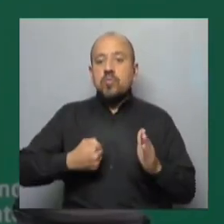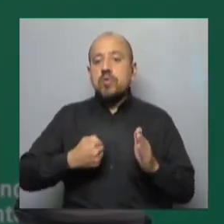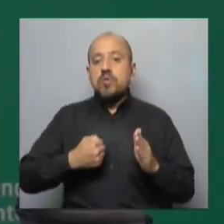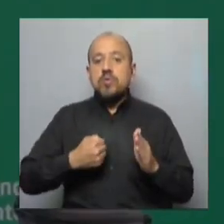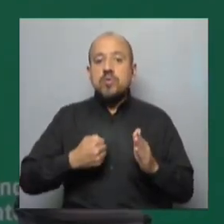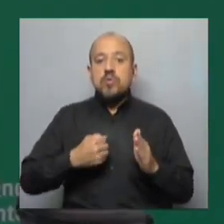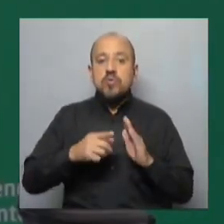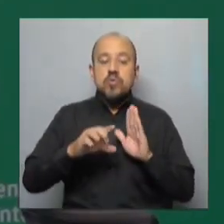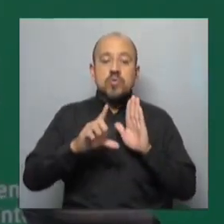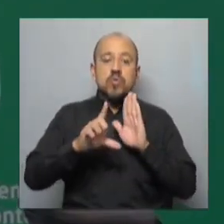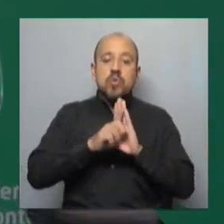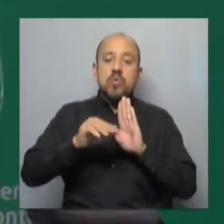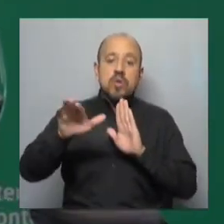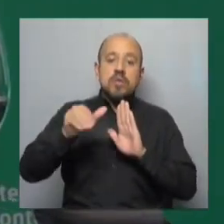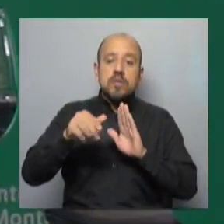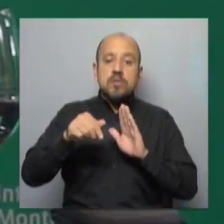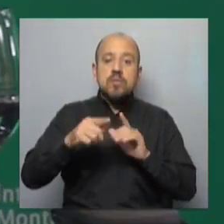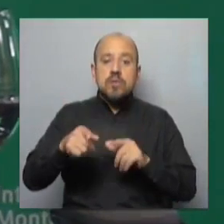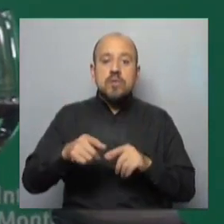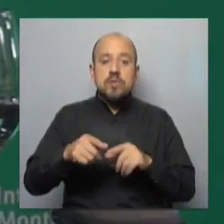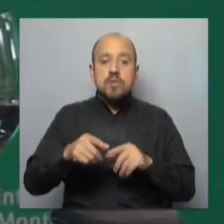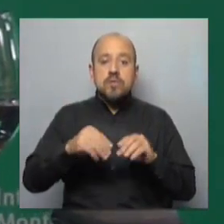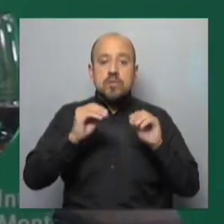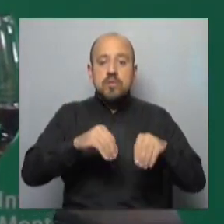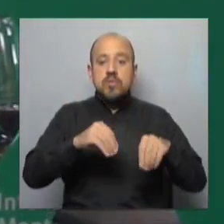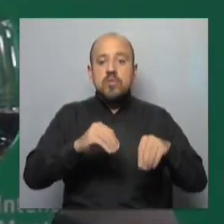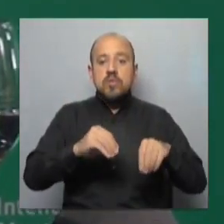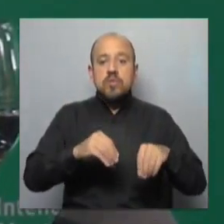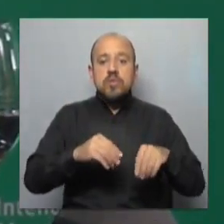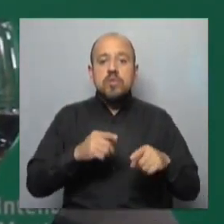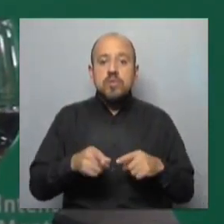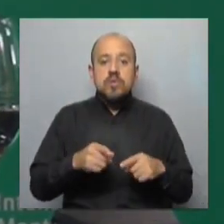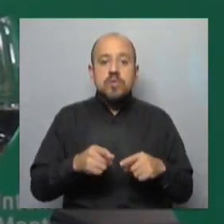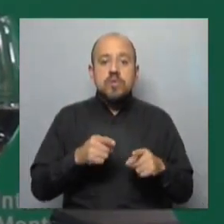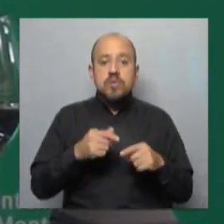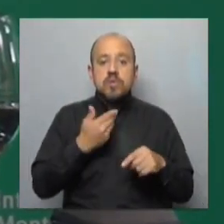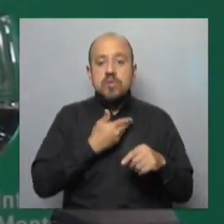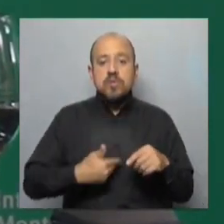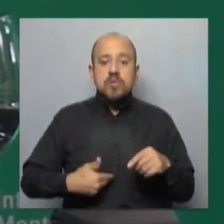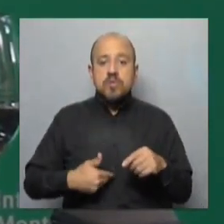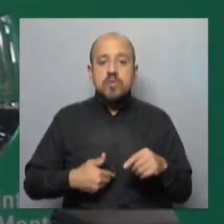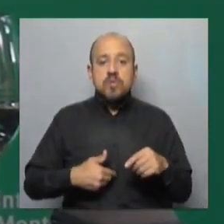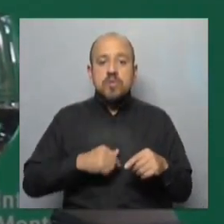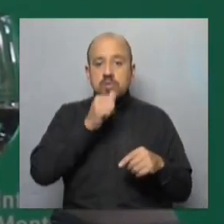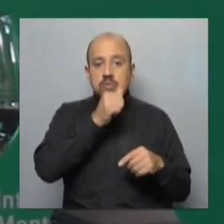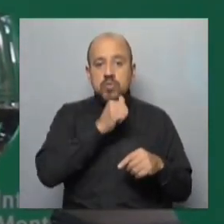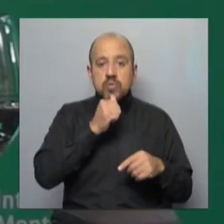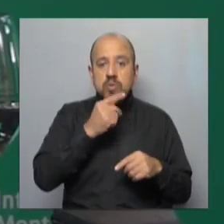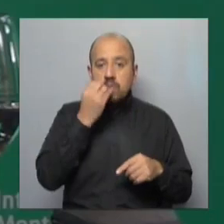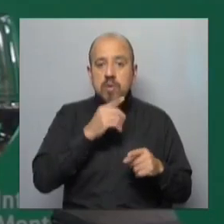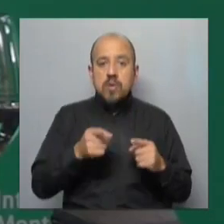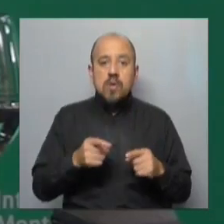que nosotros habíamos hecho para una disposición final acompañamos al gobierno en encontrar soluciones mejores